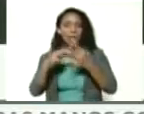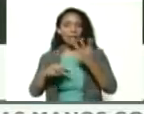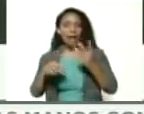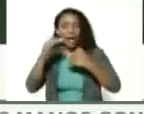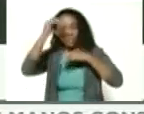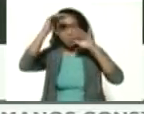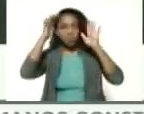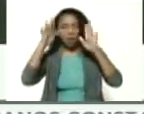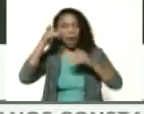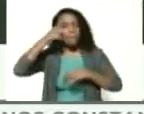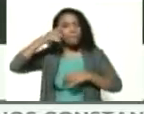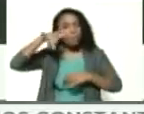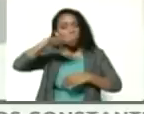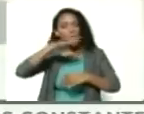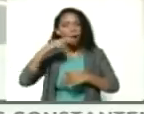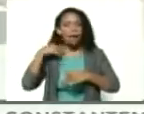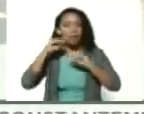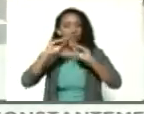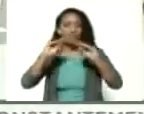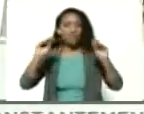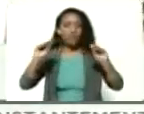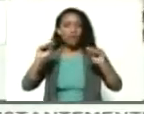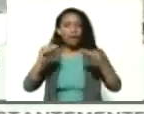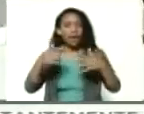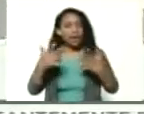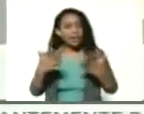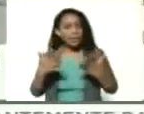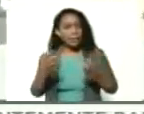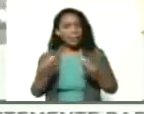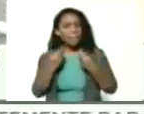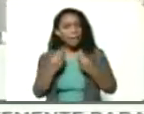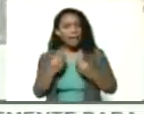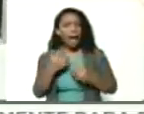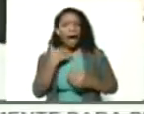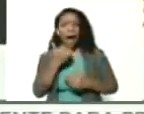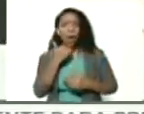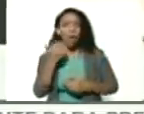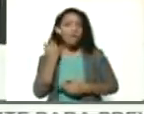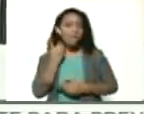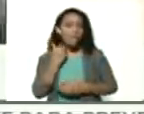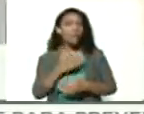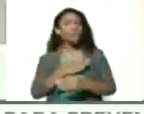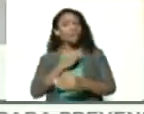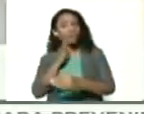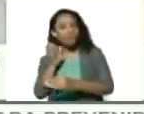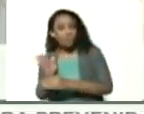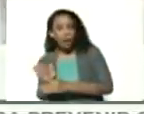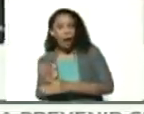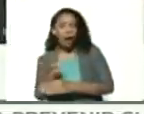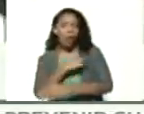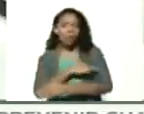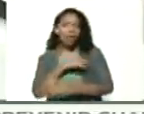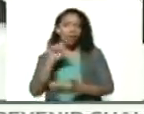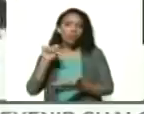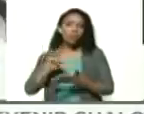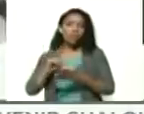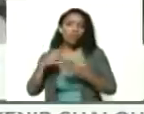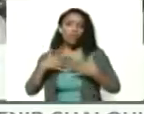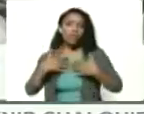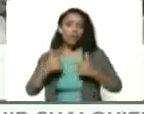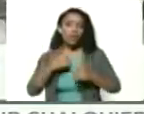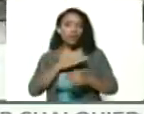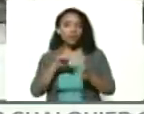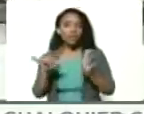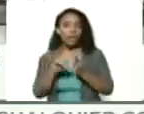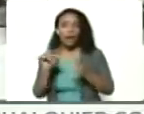atender al pueblo. Entonces el llamado es para que, si tienes síntomas, acude a los centros de salud más cercanos,